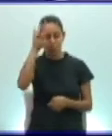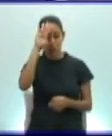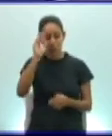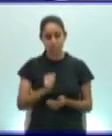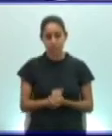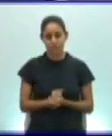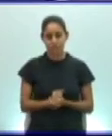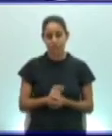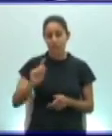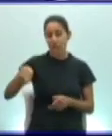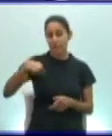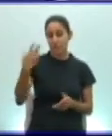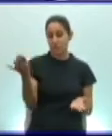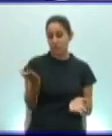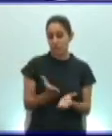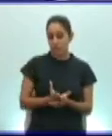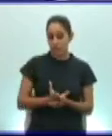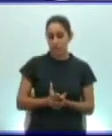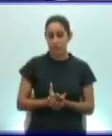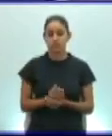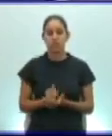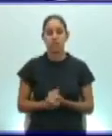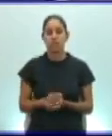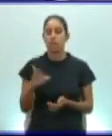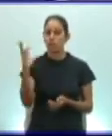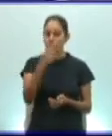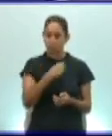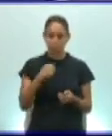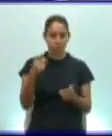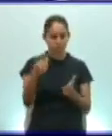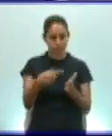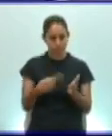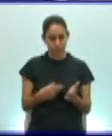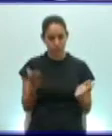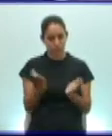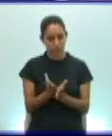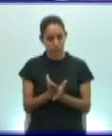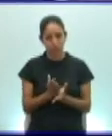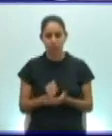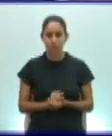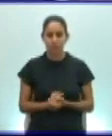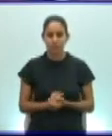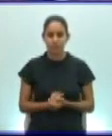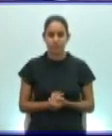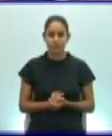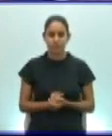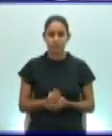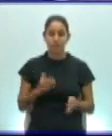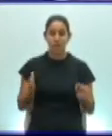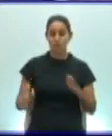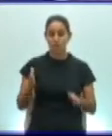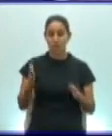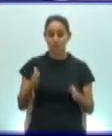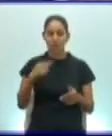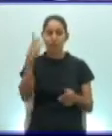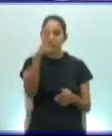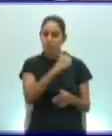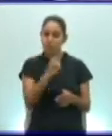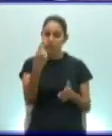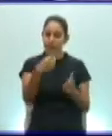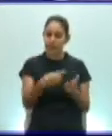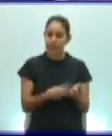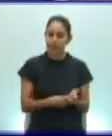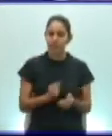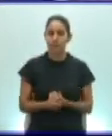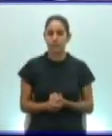en la próxima clase tendríamos todos estos elementos a trabajar. Una etapa con todas esas características, con todas